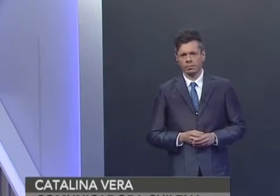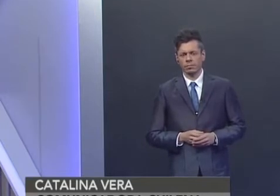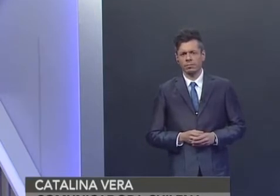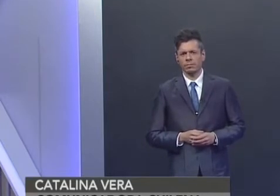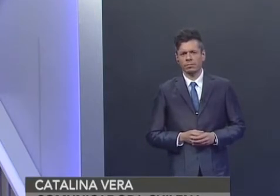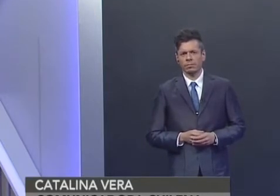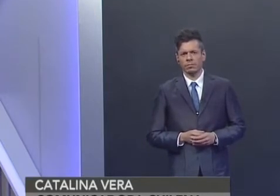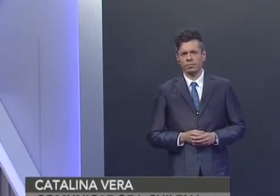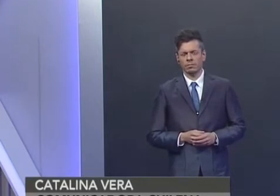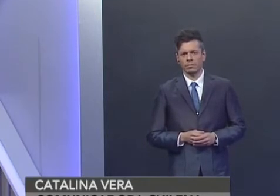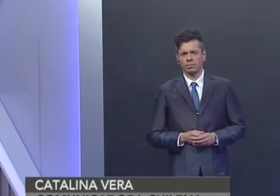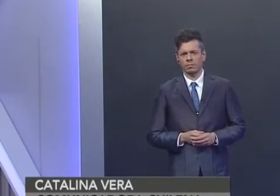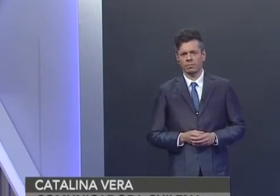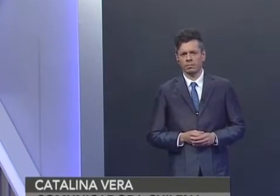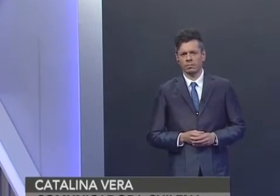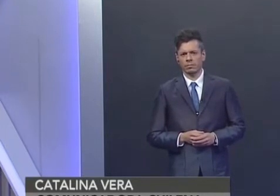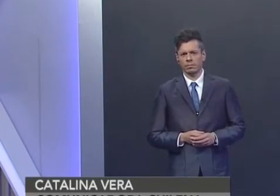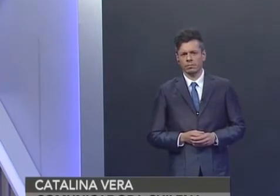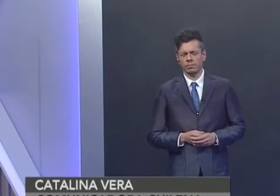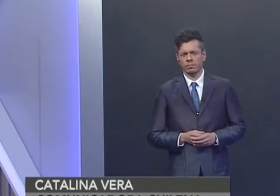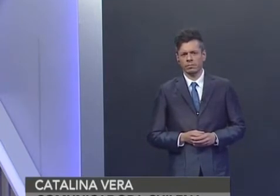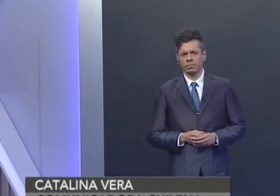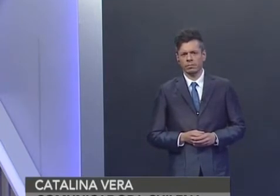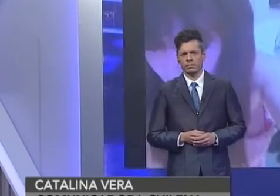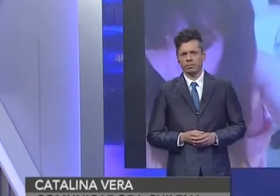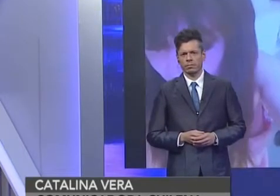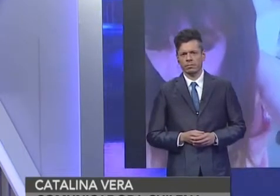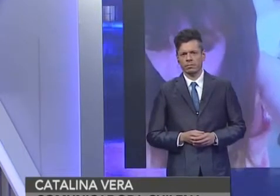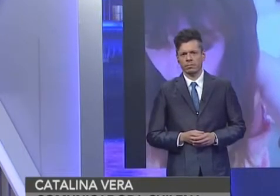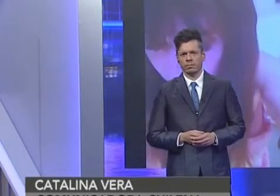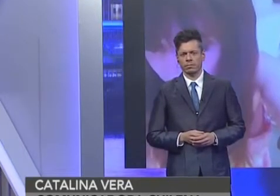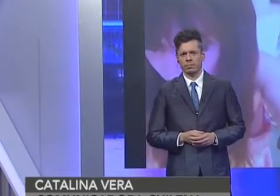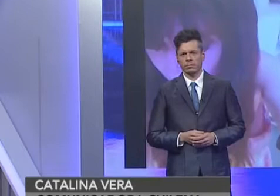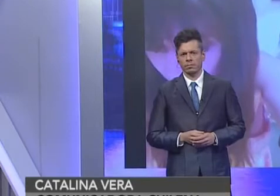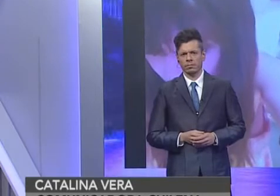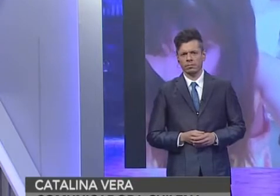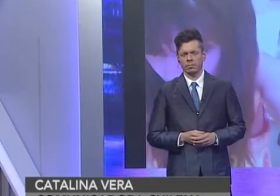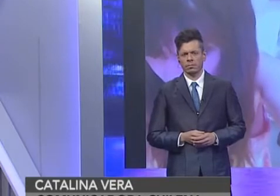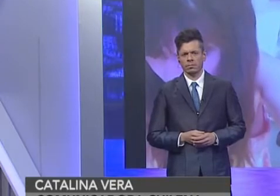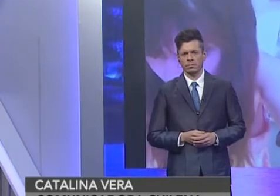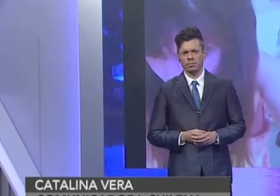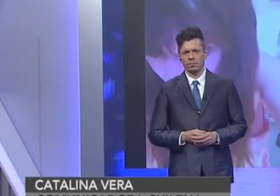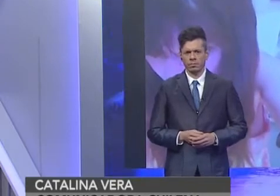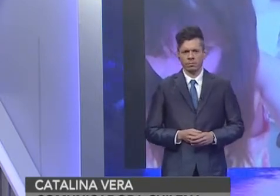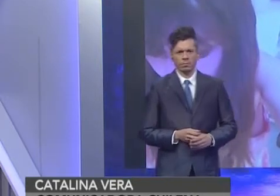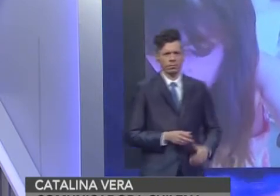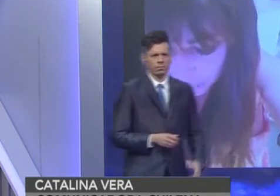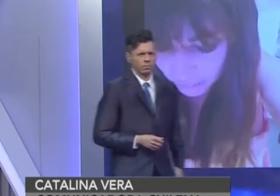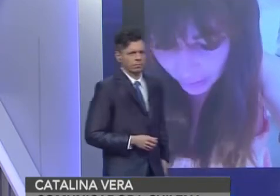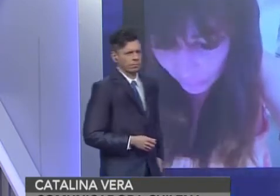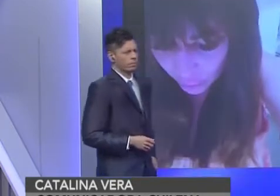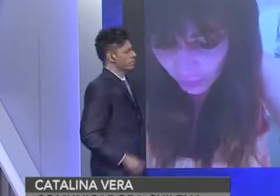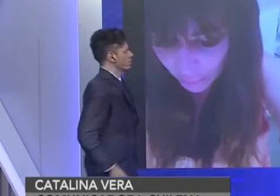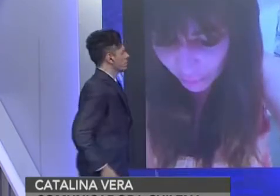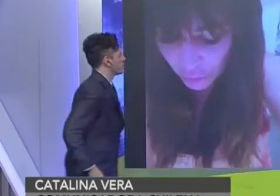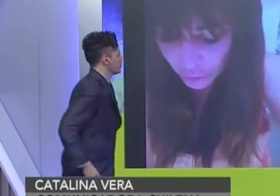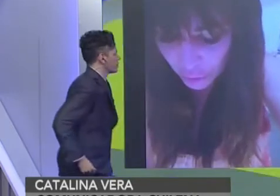12.39 con 00 segundos acá en Chile. Y nada,